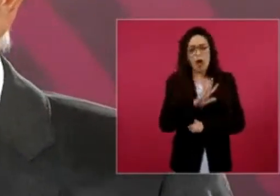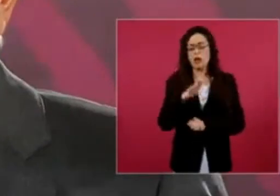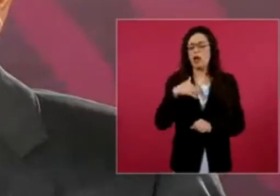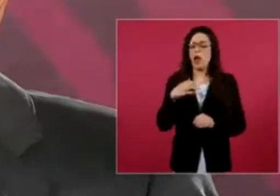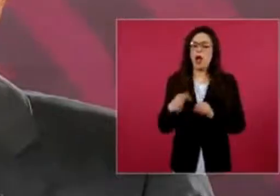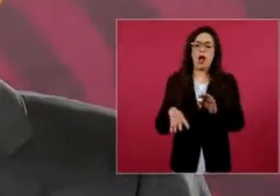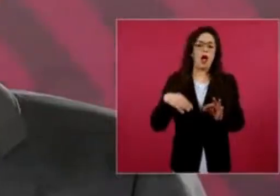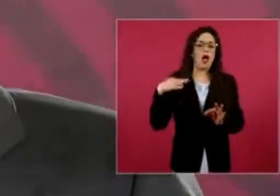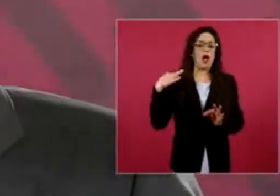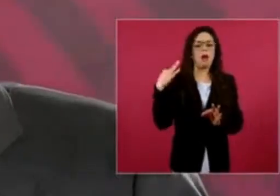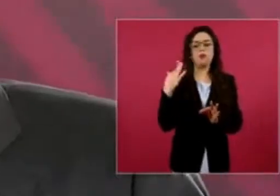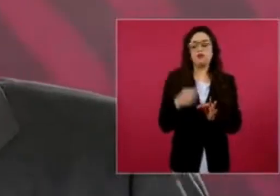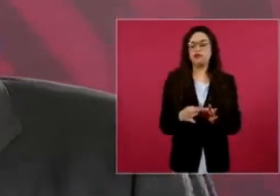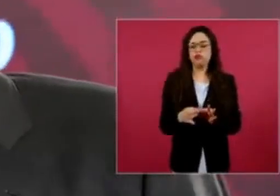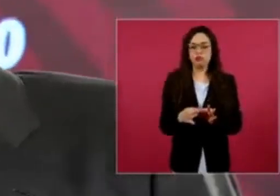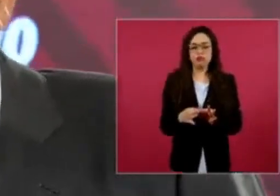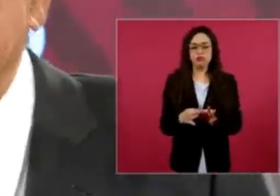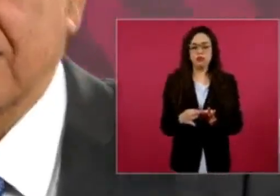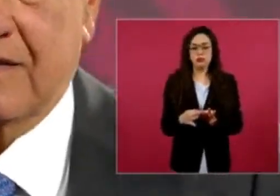Logré algo que era